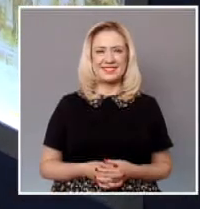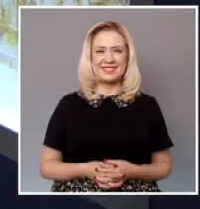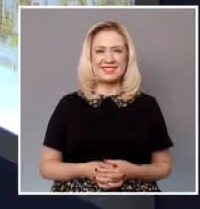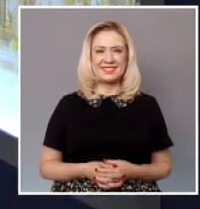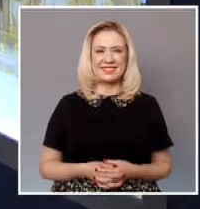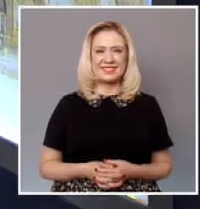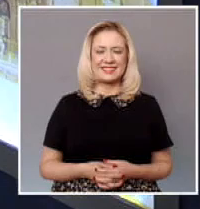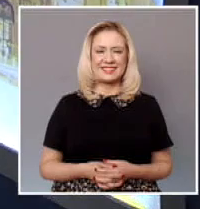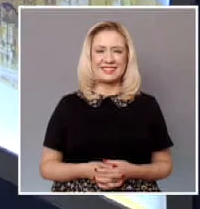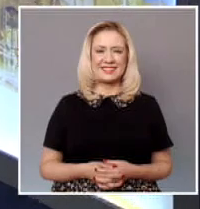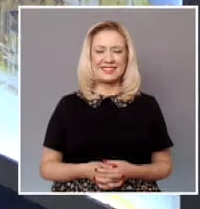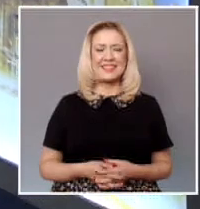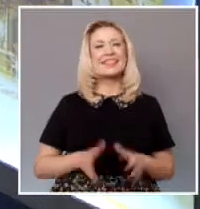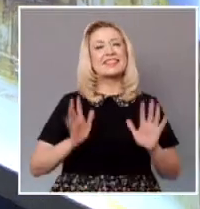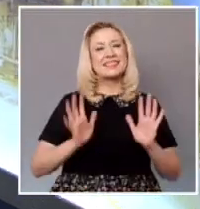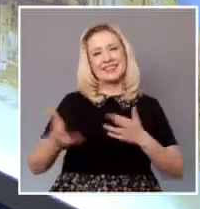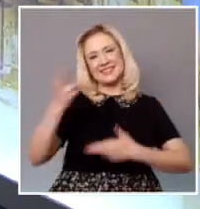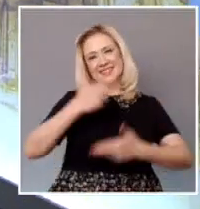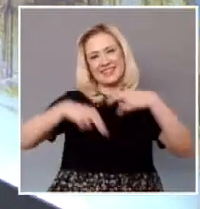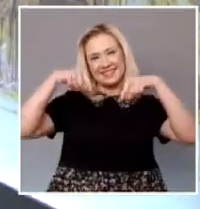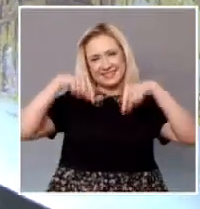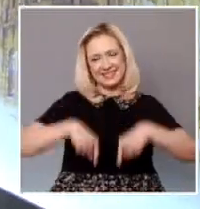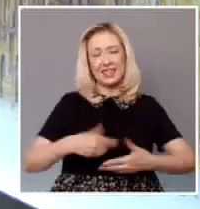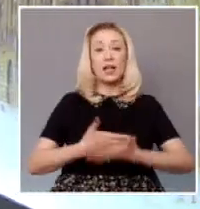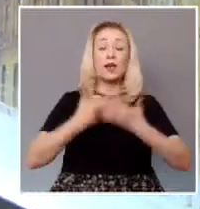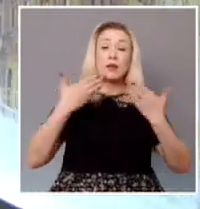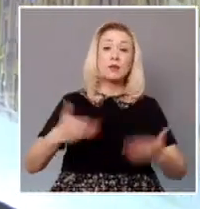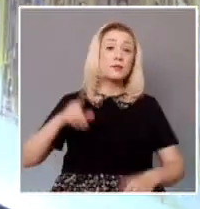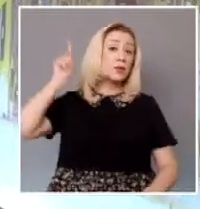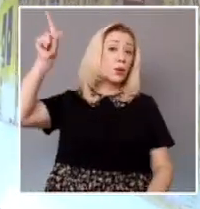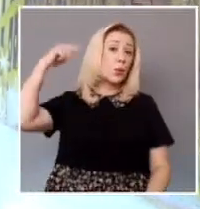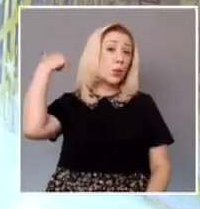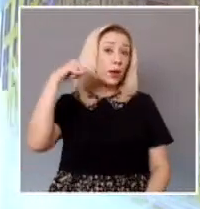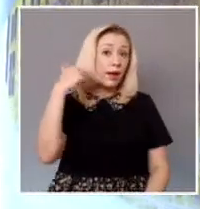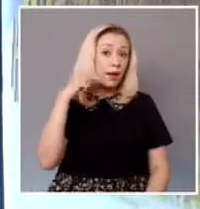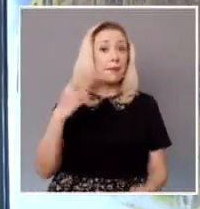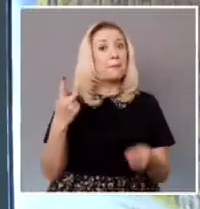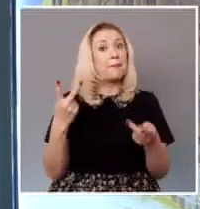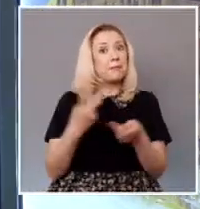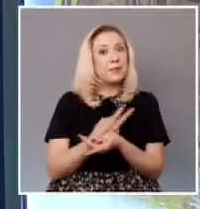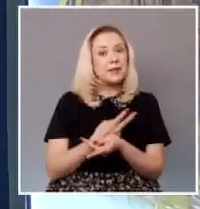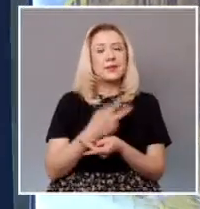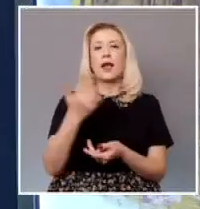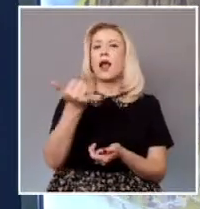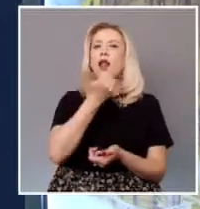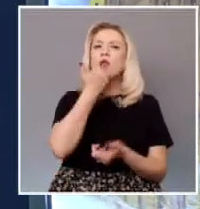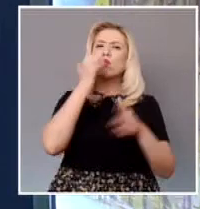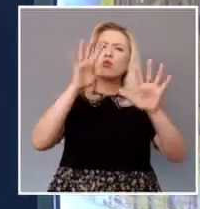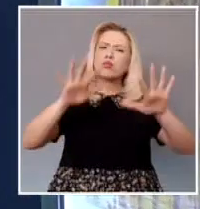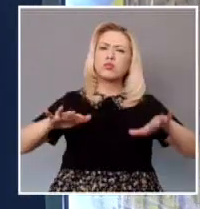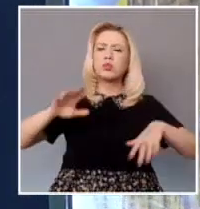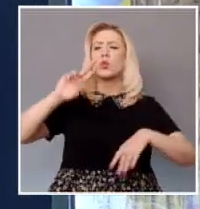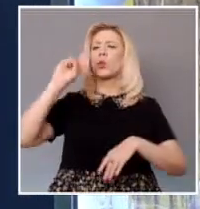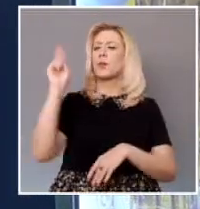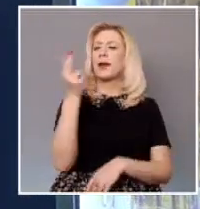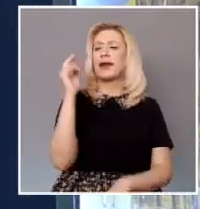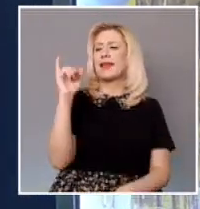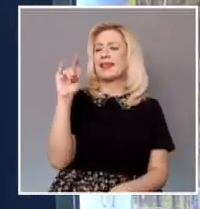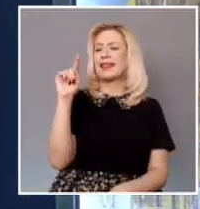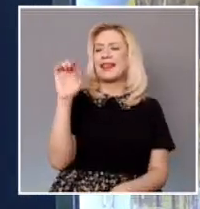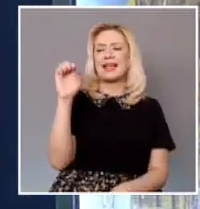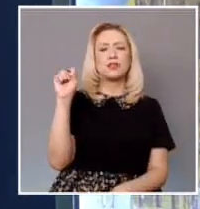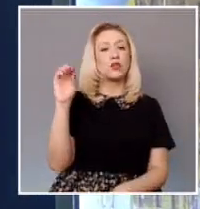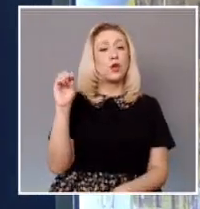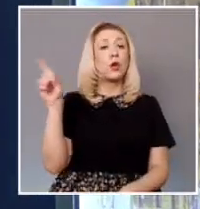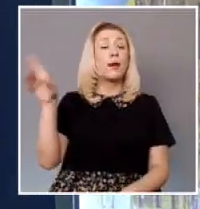Ya estamos de regreso y vamos ahora a Guadalajara porque ante estudiantes del ITESO, la ministra Ana Margarita Ríos Farjat impartió una conferencia